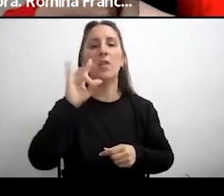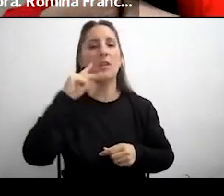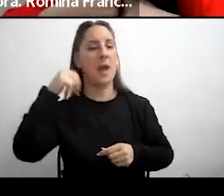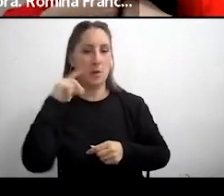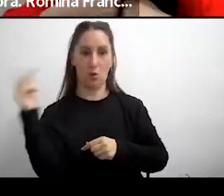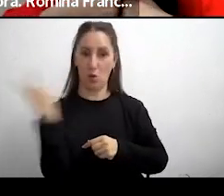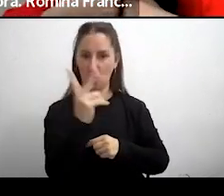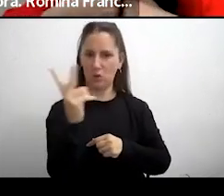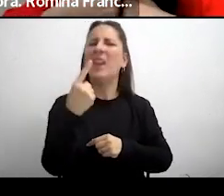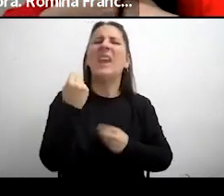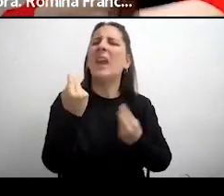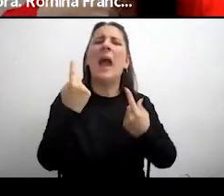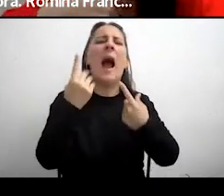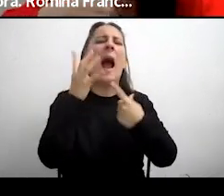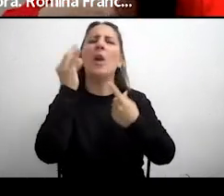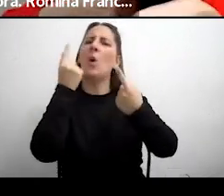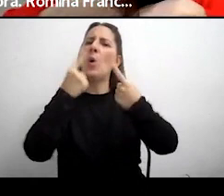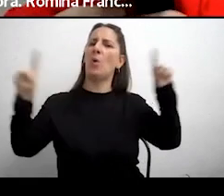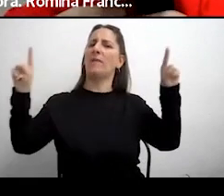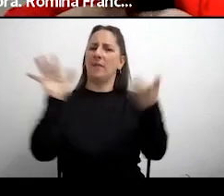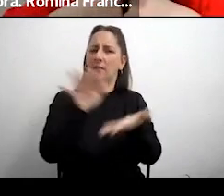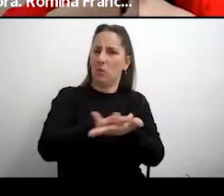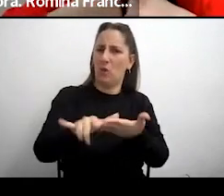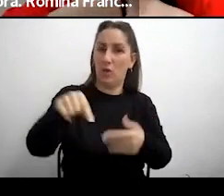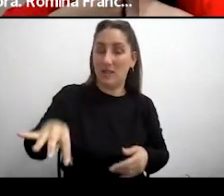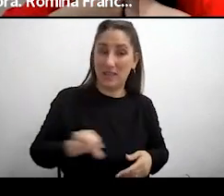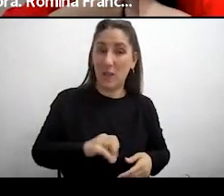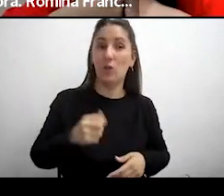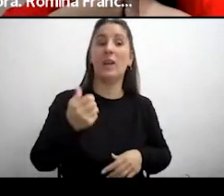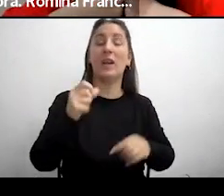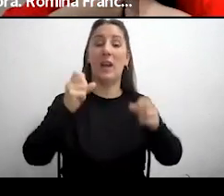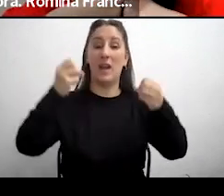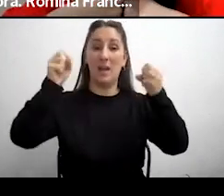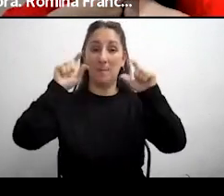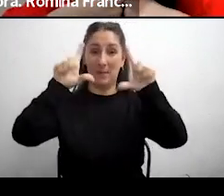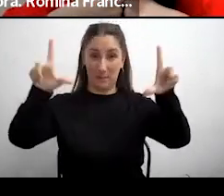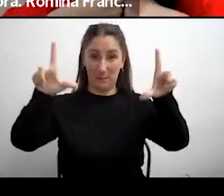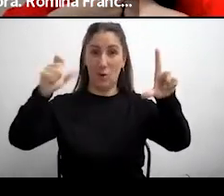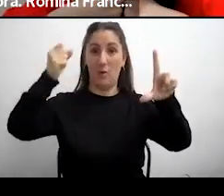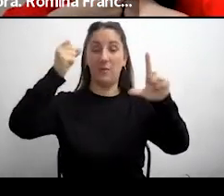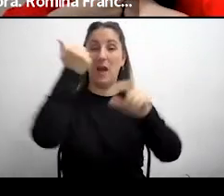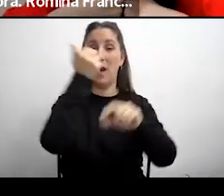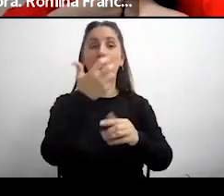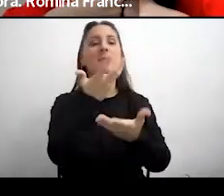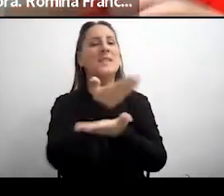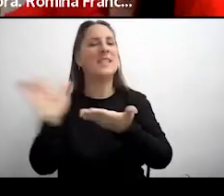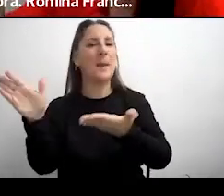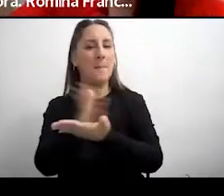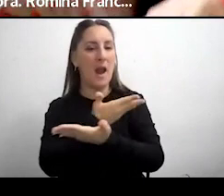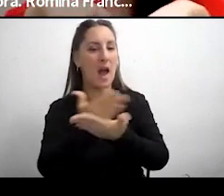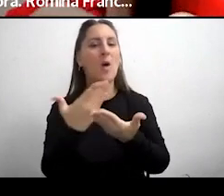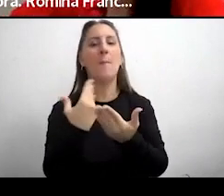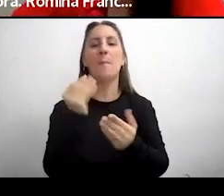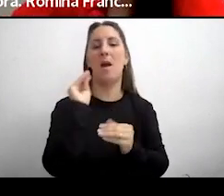la novedad que tenemos este año? Que el aplicativo nos trae el ítem separado para poder colocar los